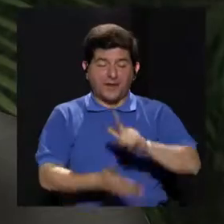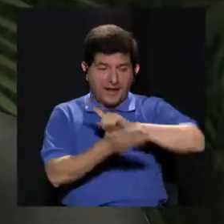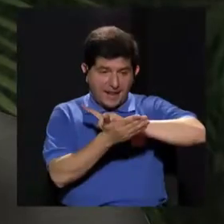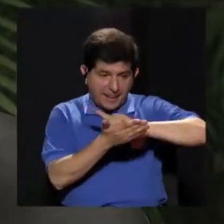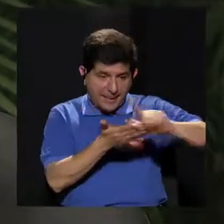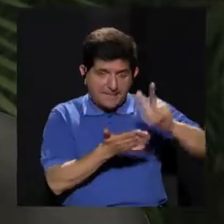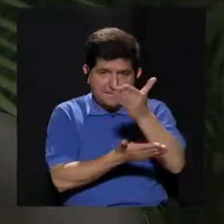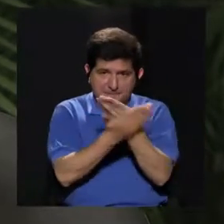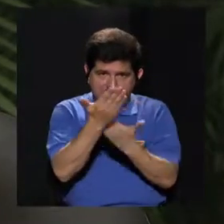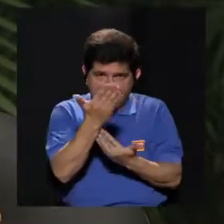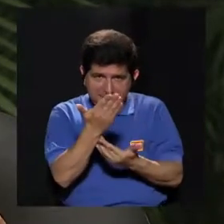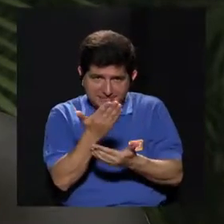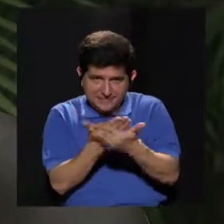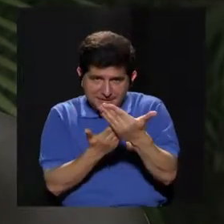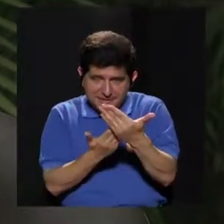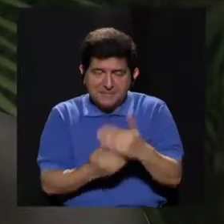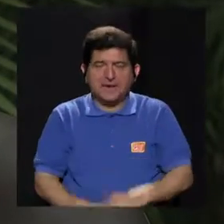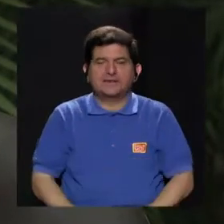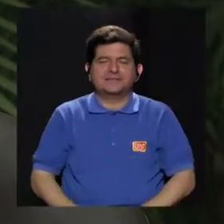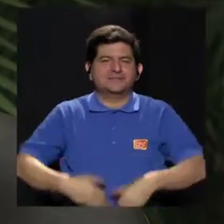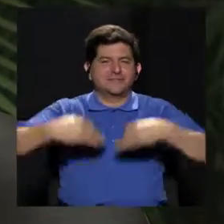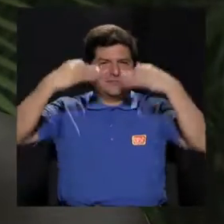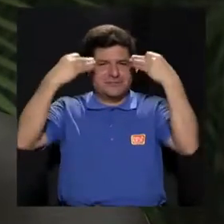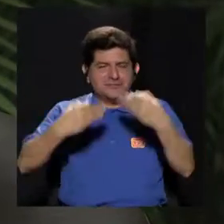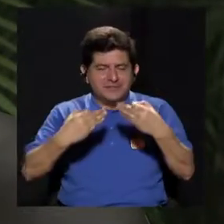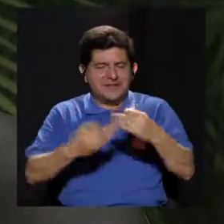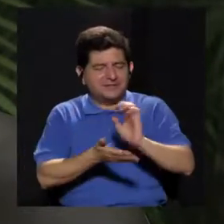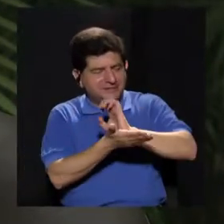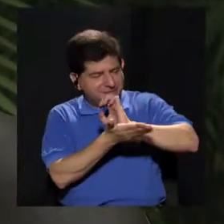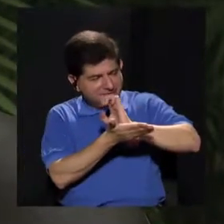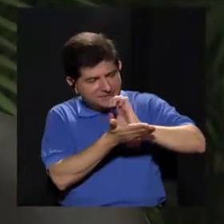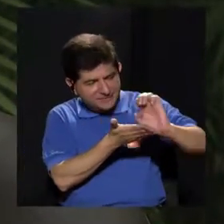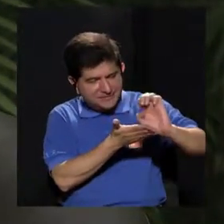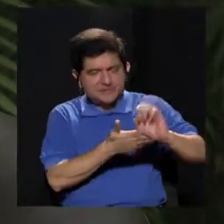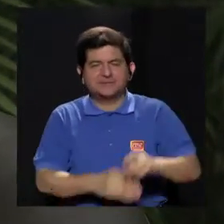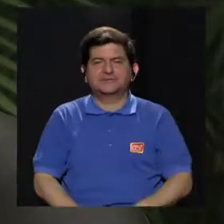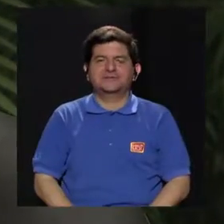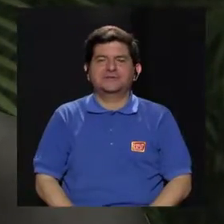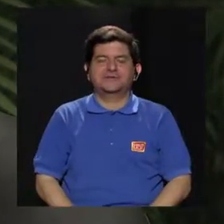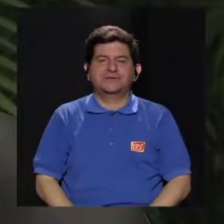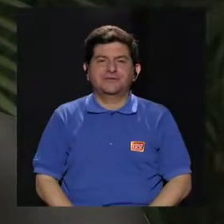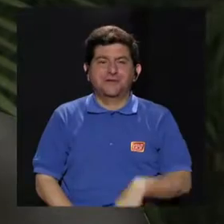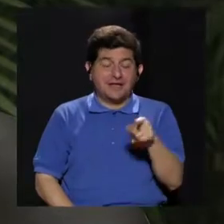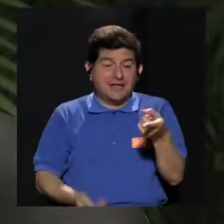El lavado de manos es una de las medidas preventivas